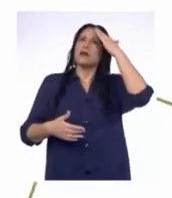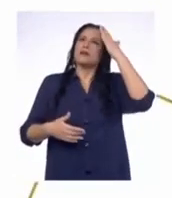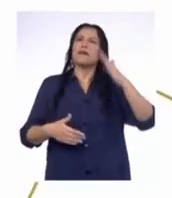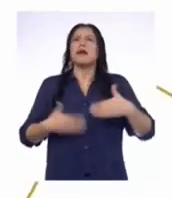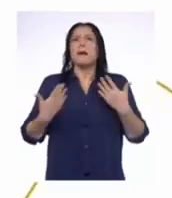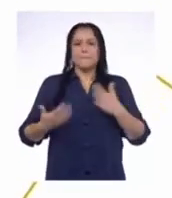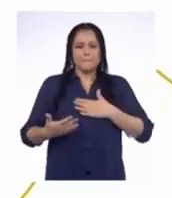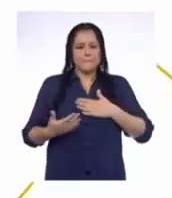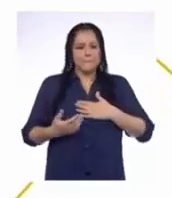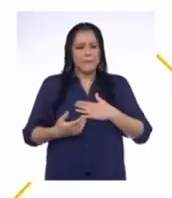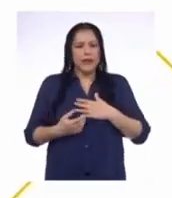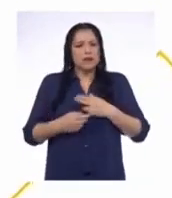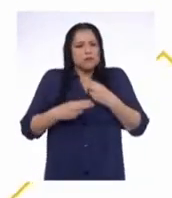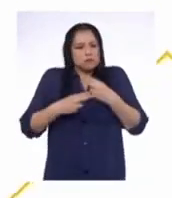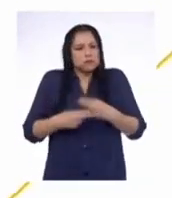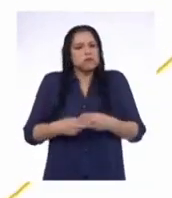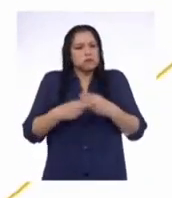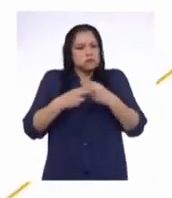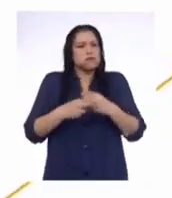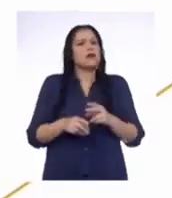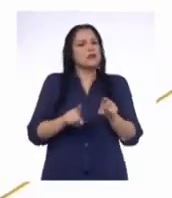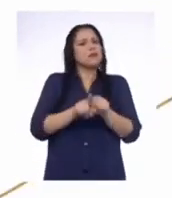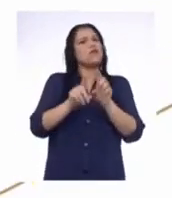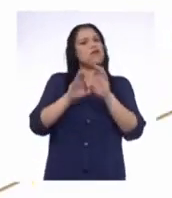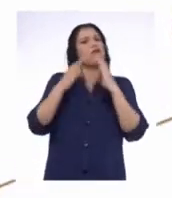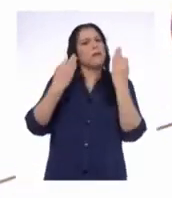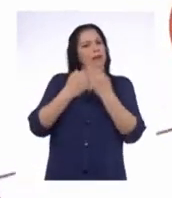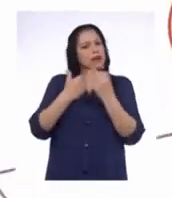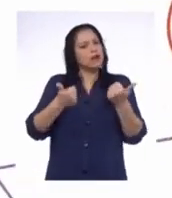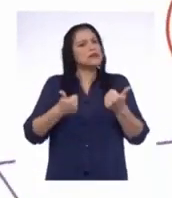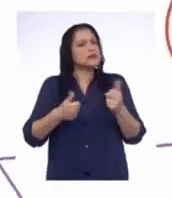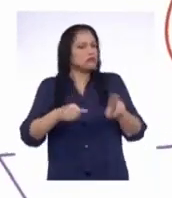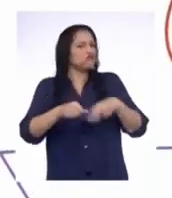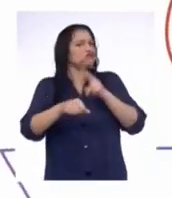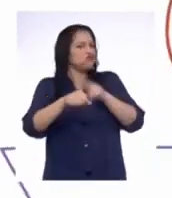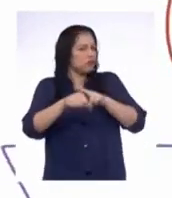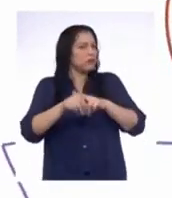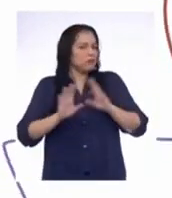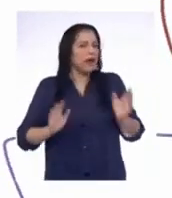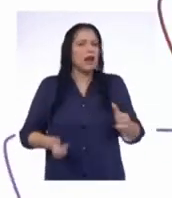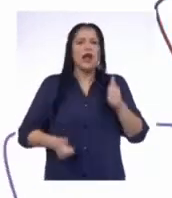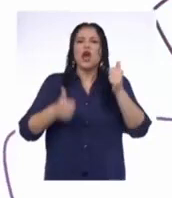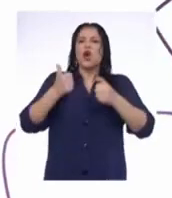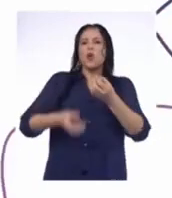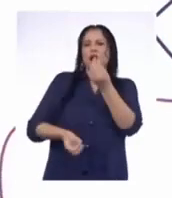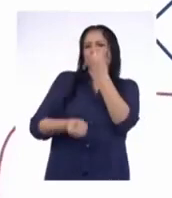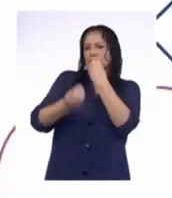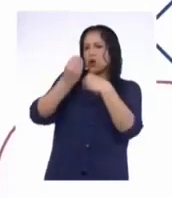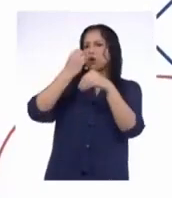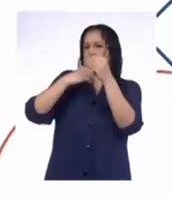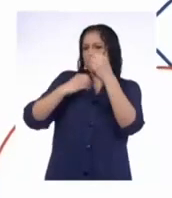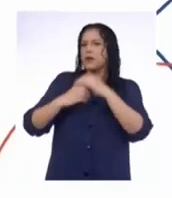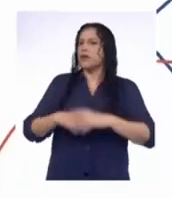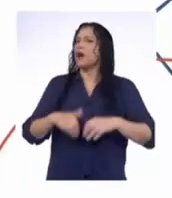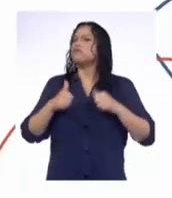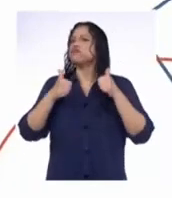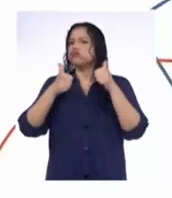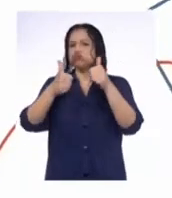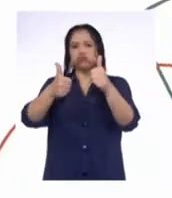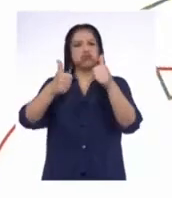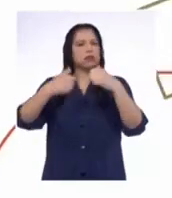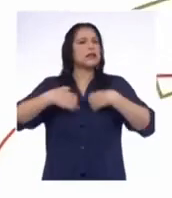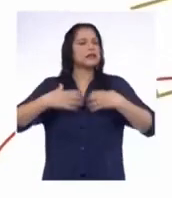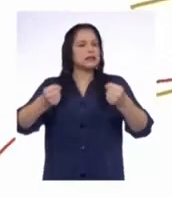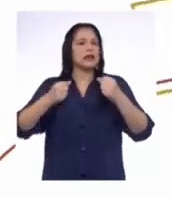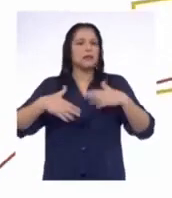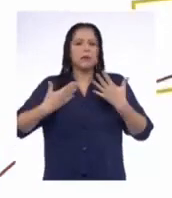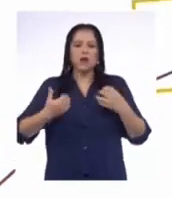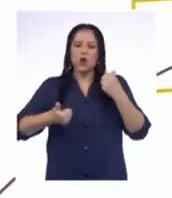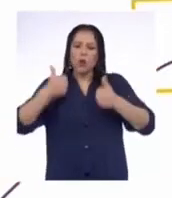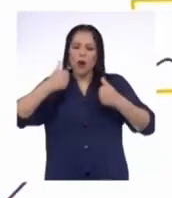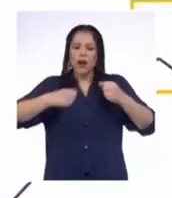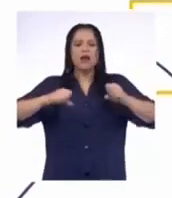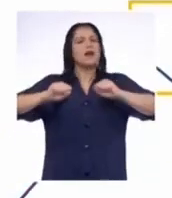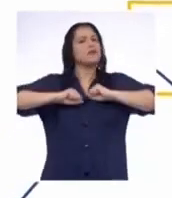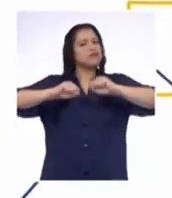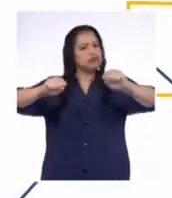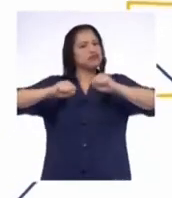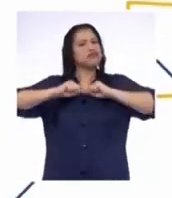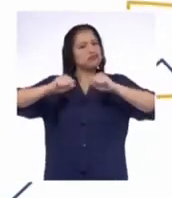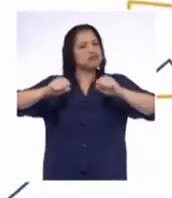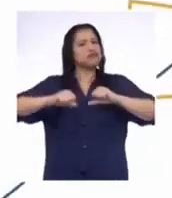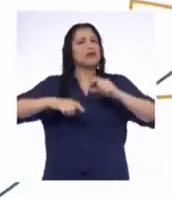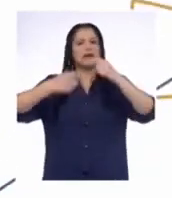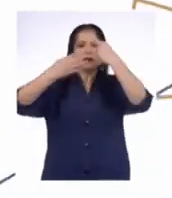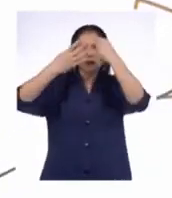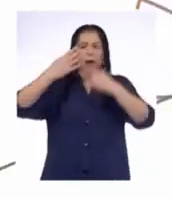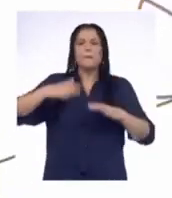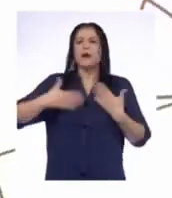y el de nuestros familiares están dentro del rango normal? ¿Qué dieta nutritiva debemos consumir y qué rutina de actividades físicas